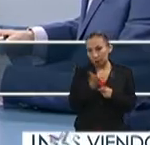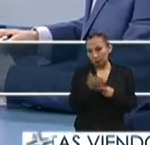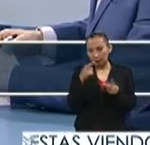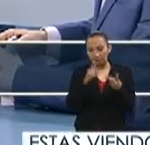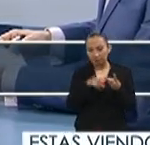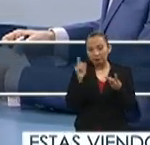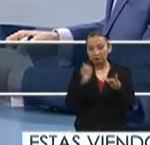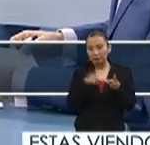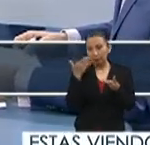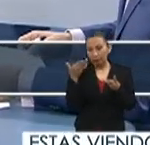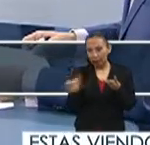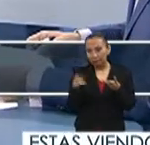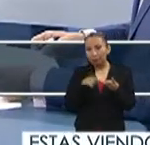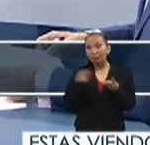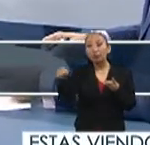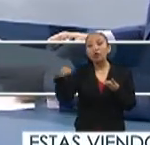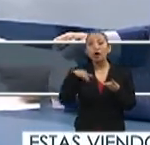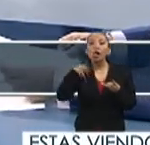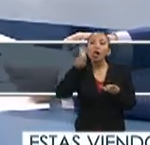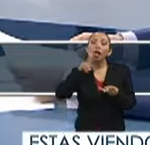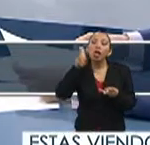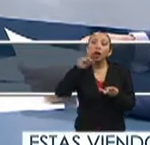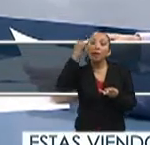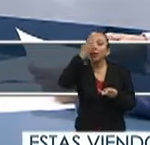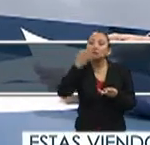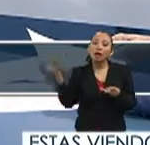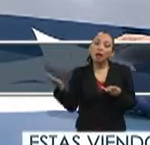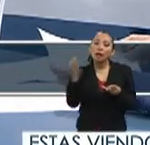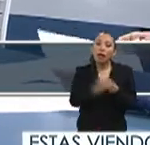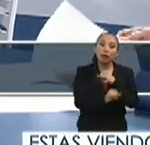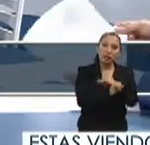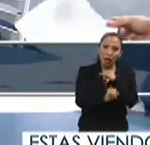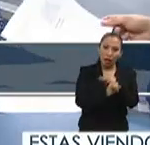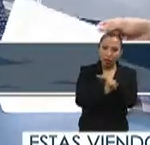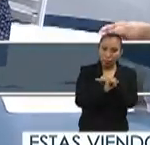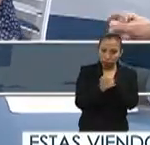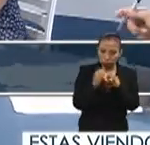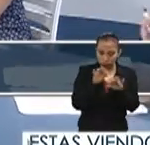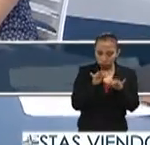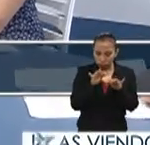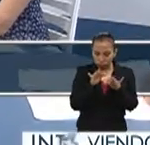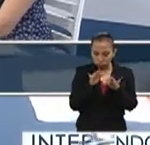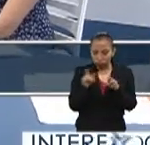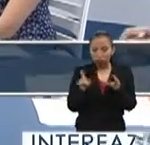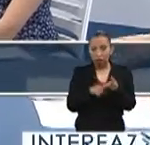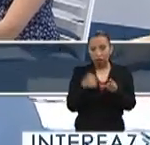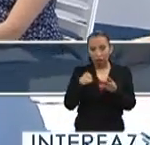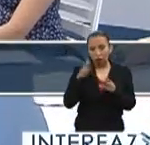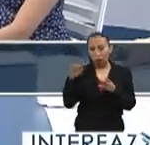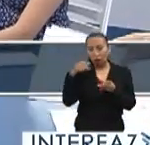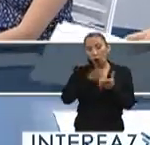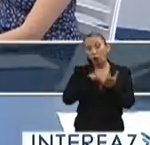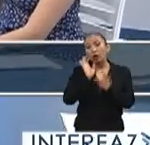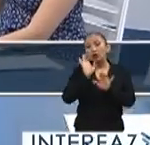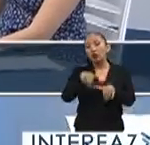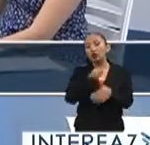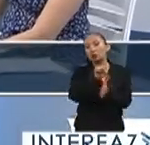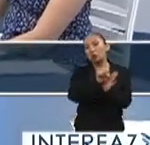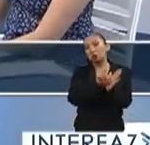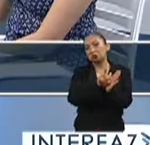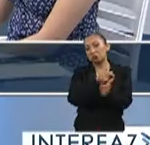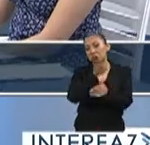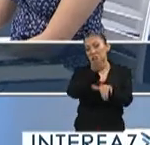pedían. Aparte de eso te pedían que lo comprobaras, te hacían un examen en línea y en realidad que me metieras tu formato de solicitud y